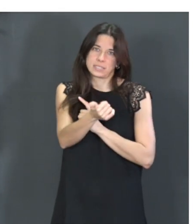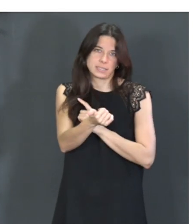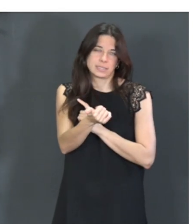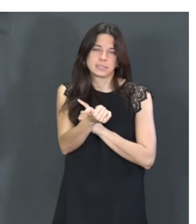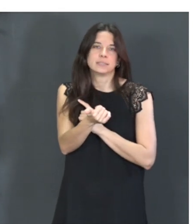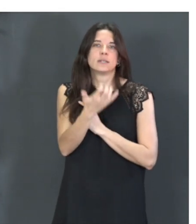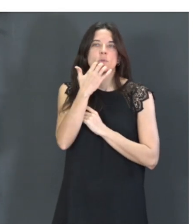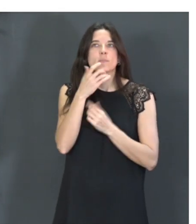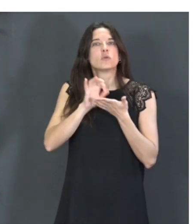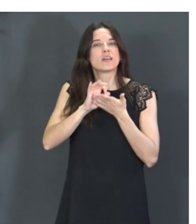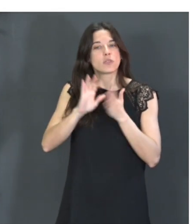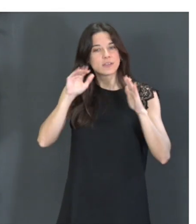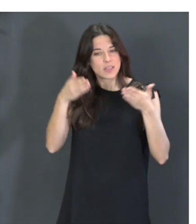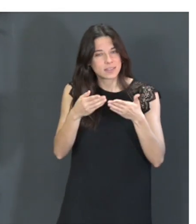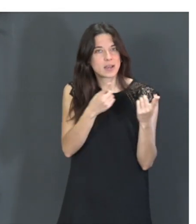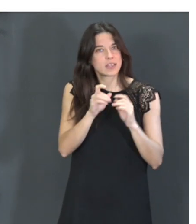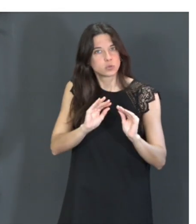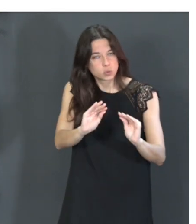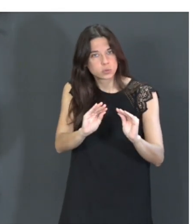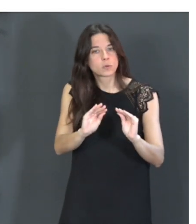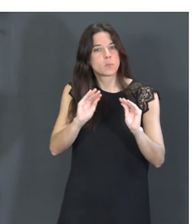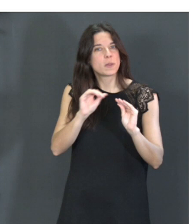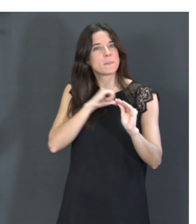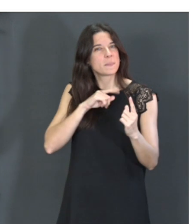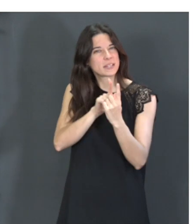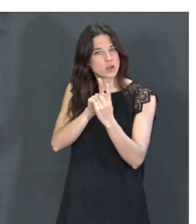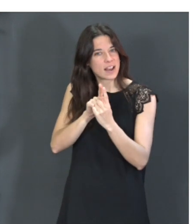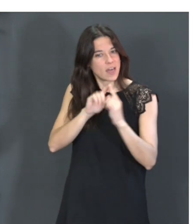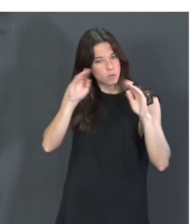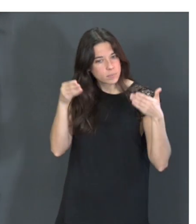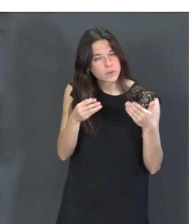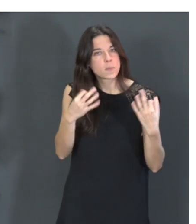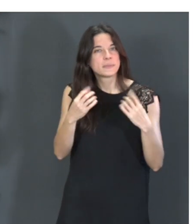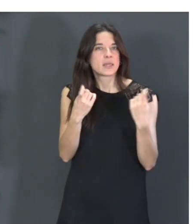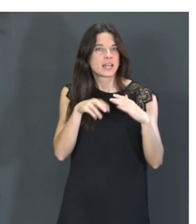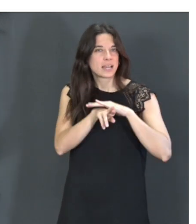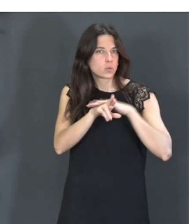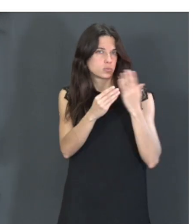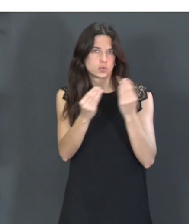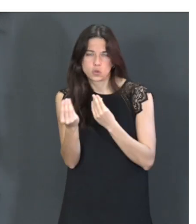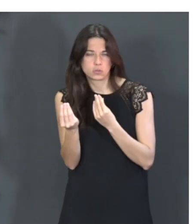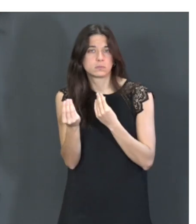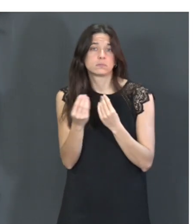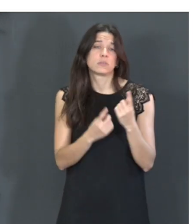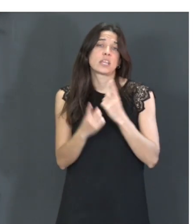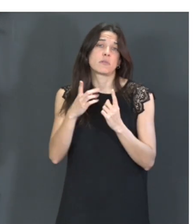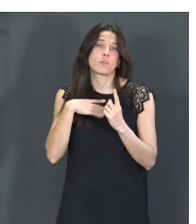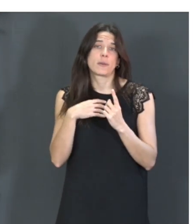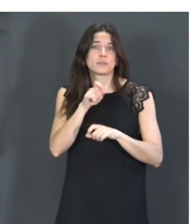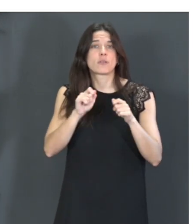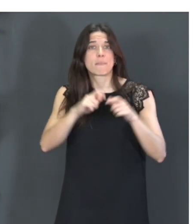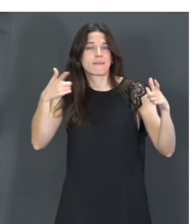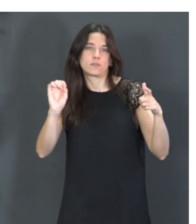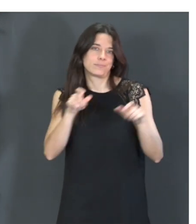muy centrado en las necesidades de la persona, muy personalizado, normalmente requería pues muchos recursos y solo se podía prestar a un número muy pequeñito